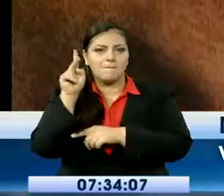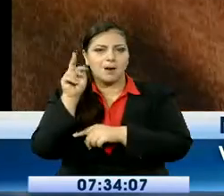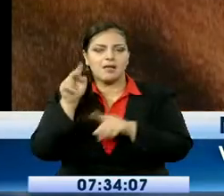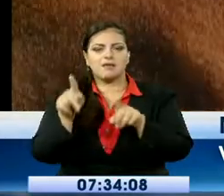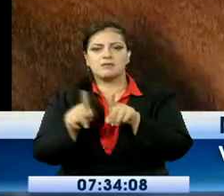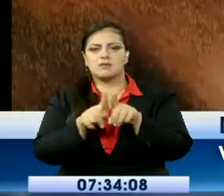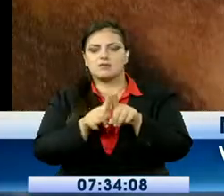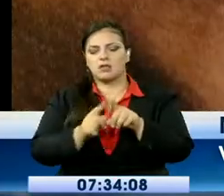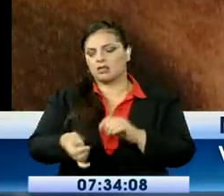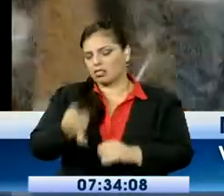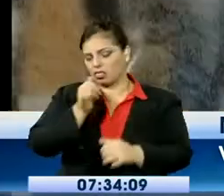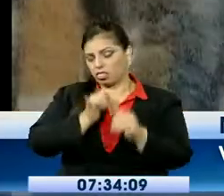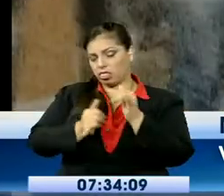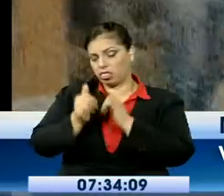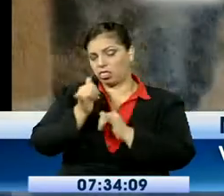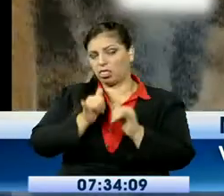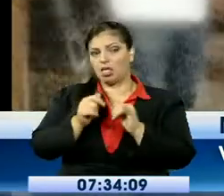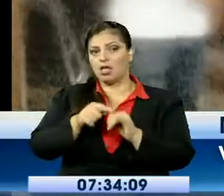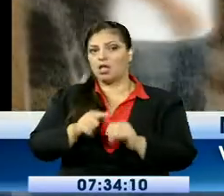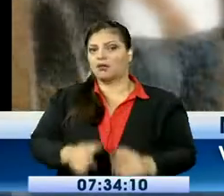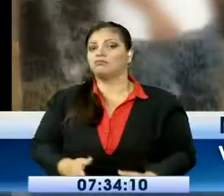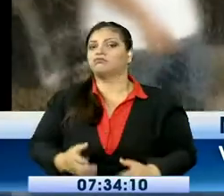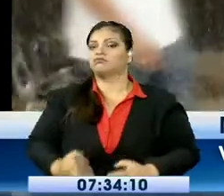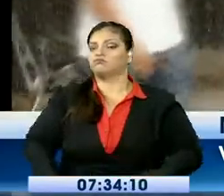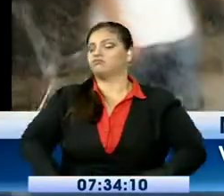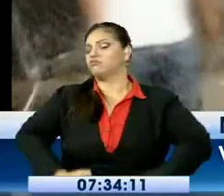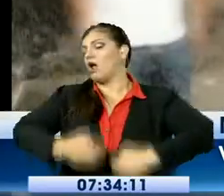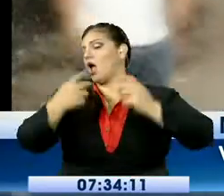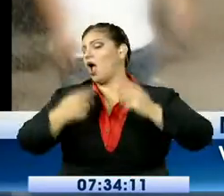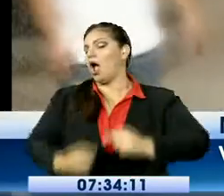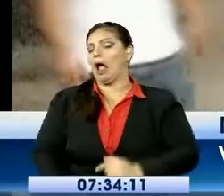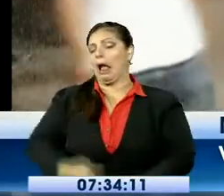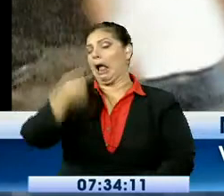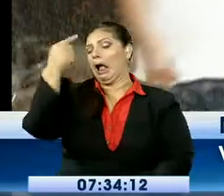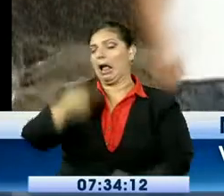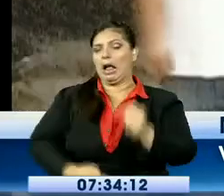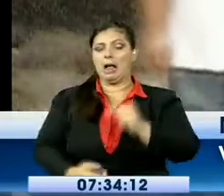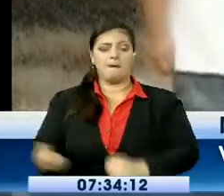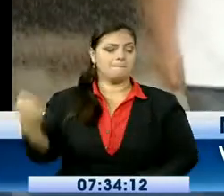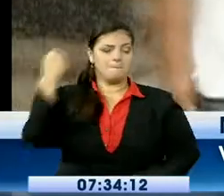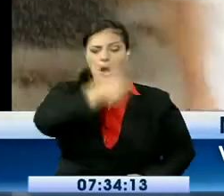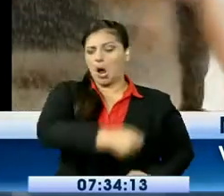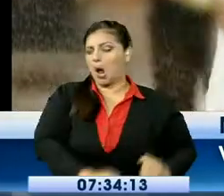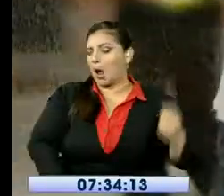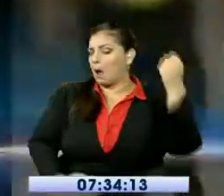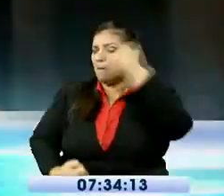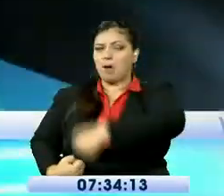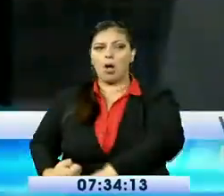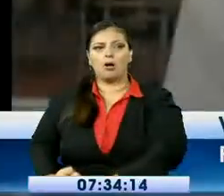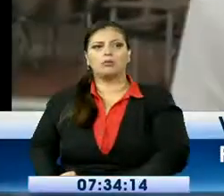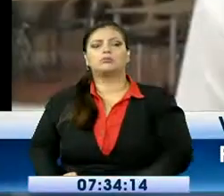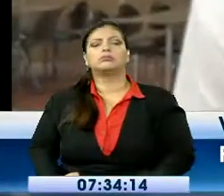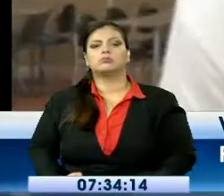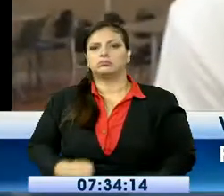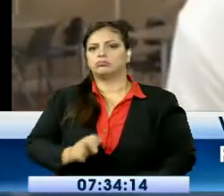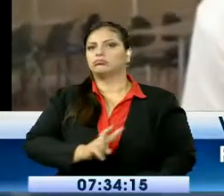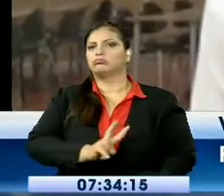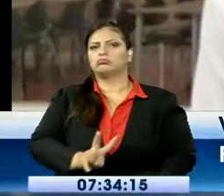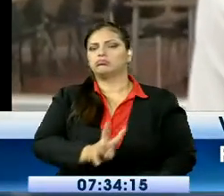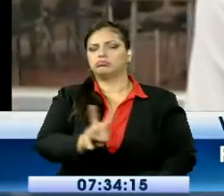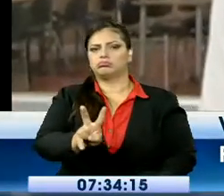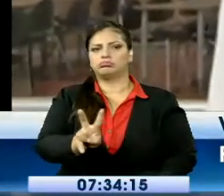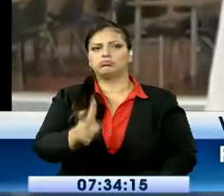agrediéndose. Ambos acudieron a denunciar, pero poco tiempo después la denuncia quedó en nada. Ambas